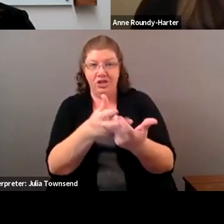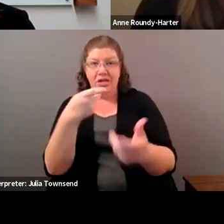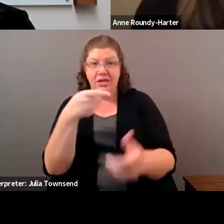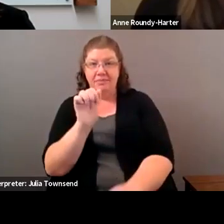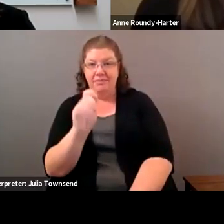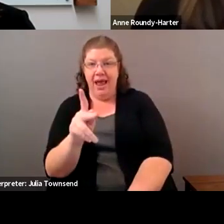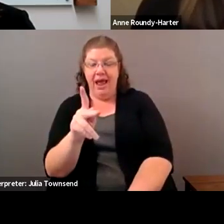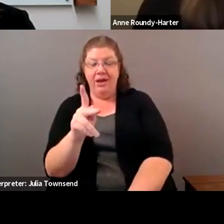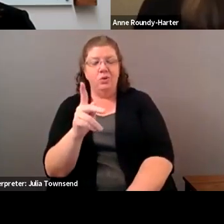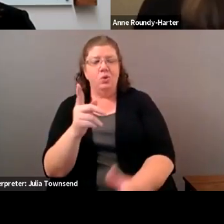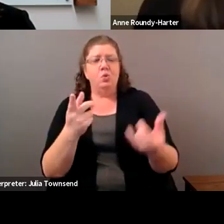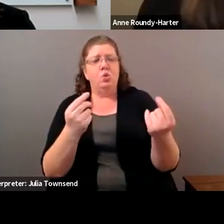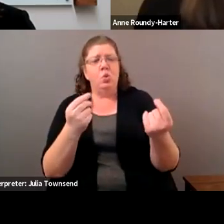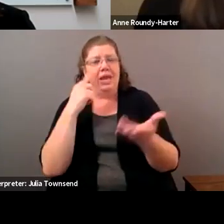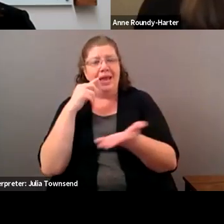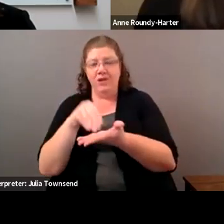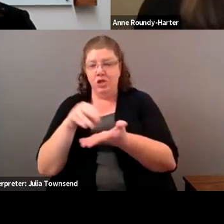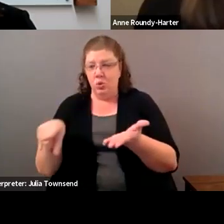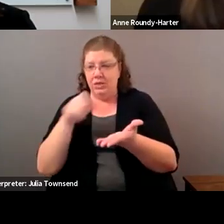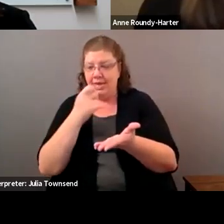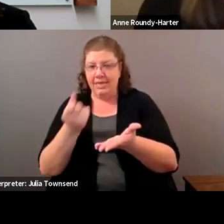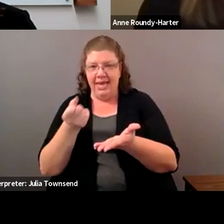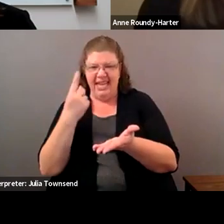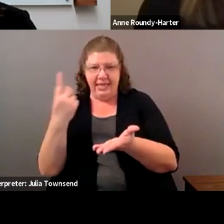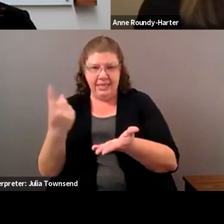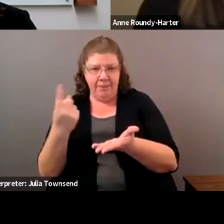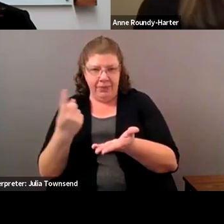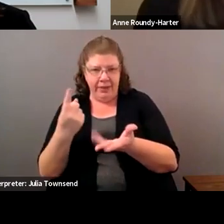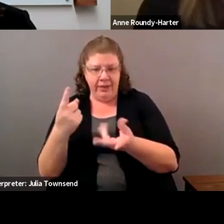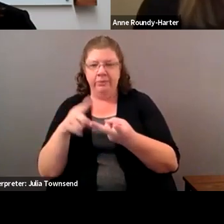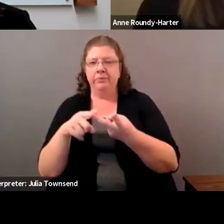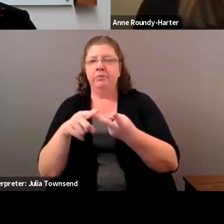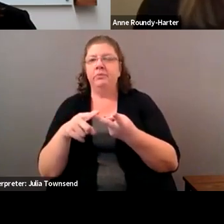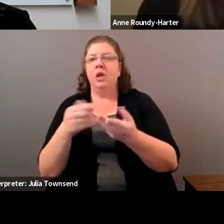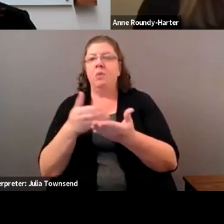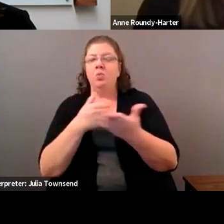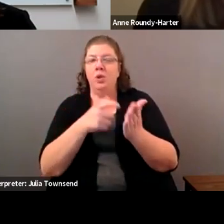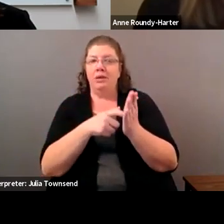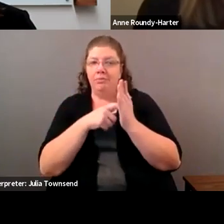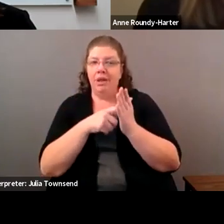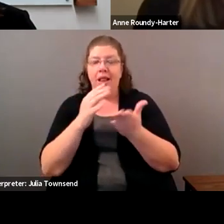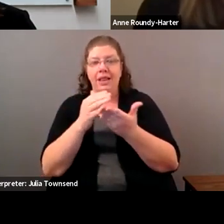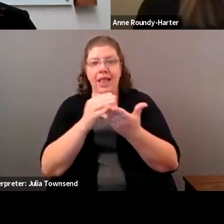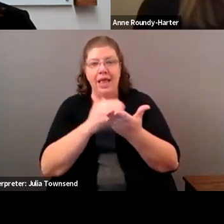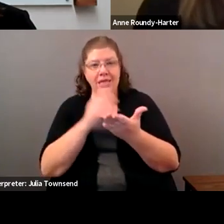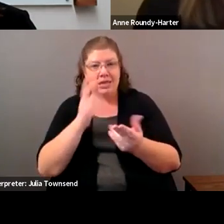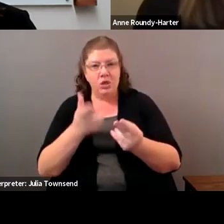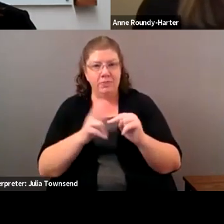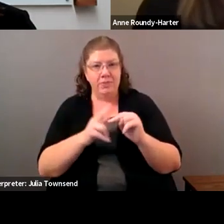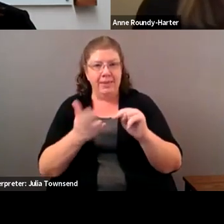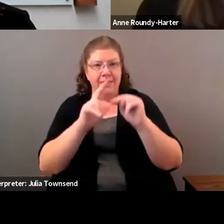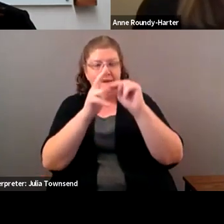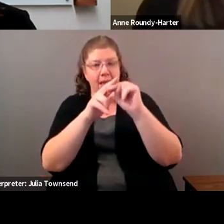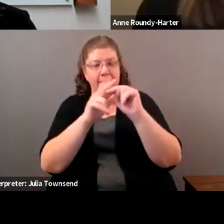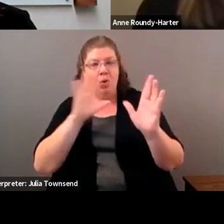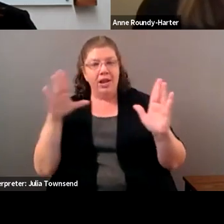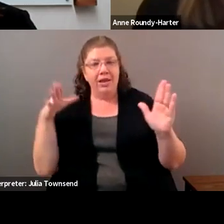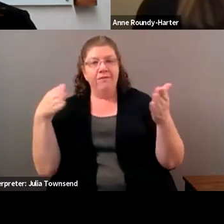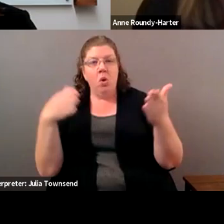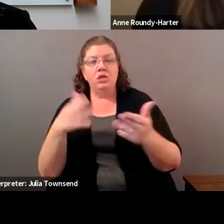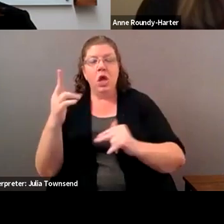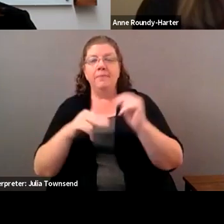adaptación que es qué pasa cuando el estudiante no recibe algo cuáles son las lecciones que necesitamos construir y realmente